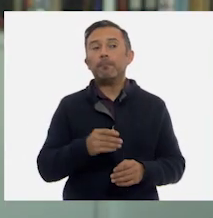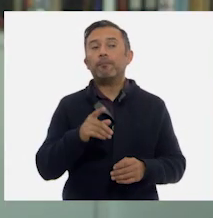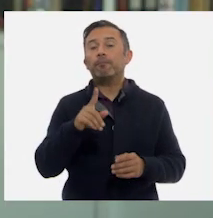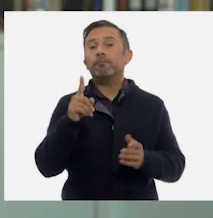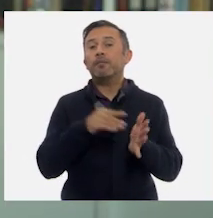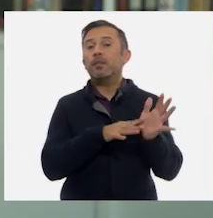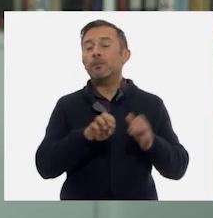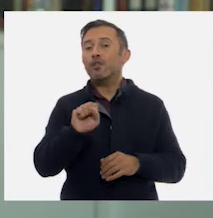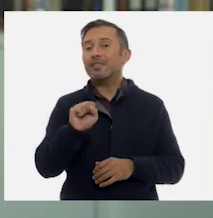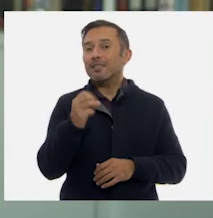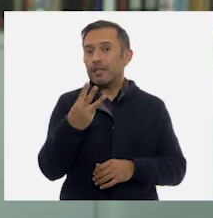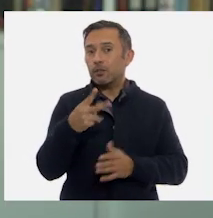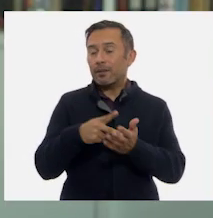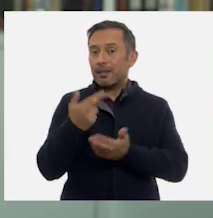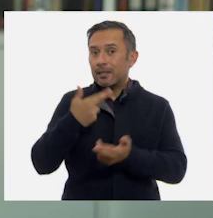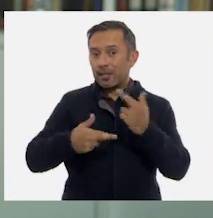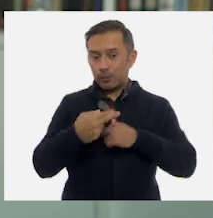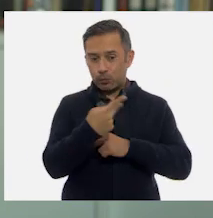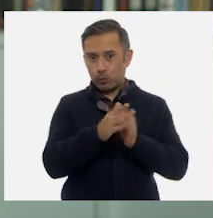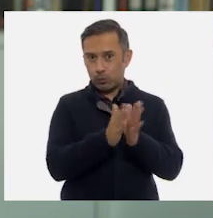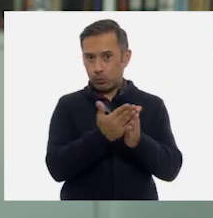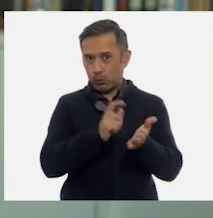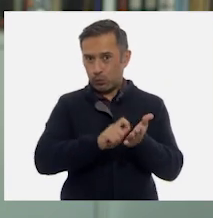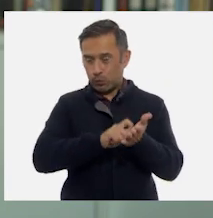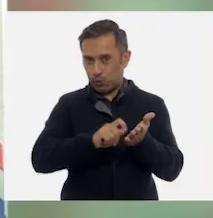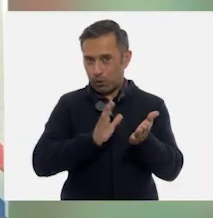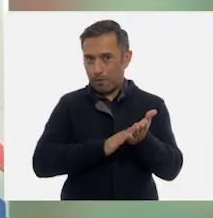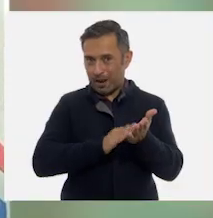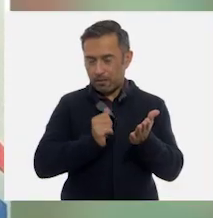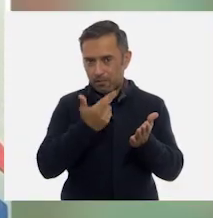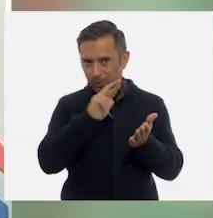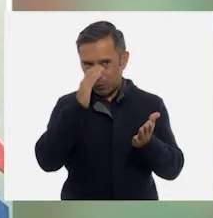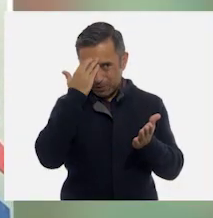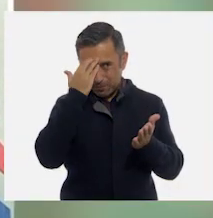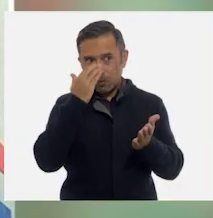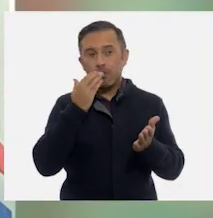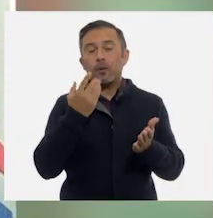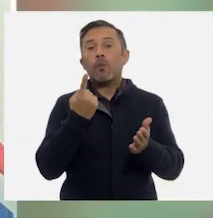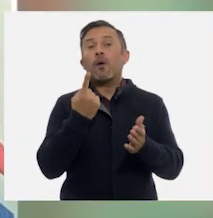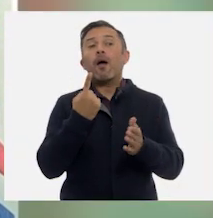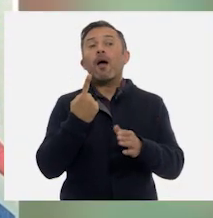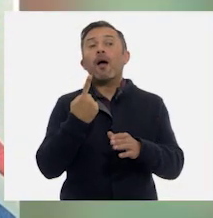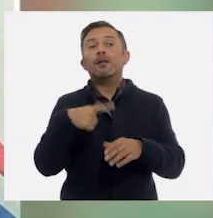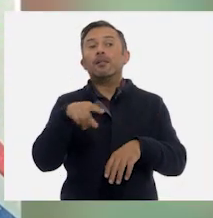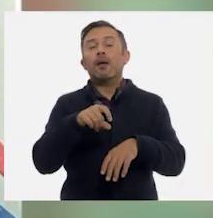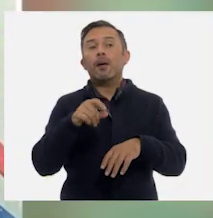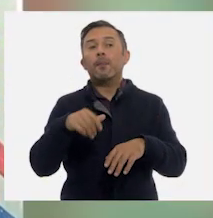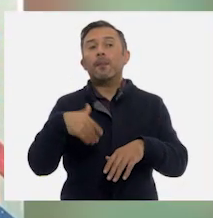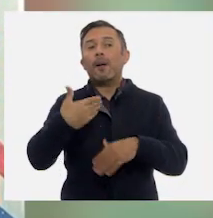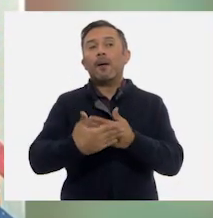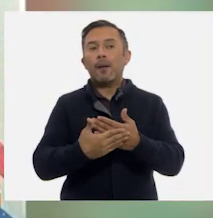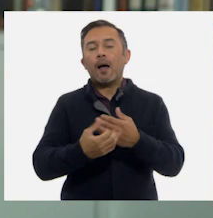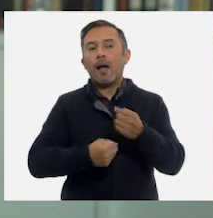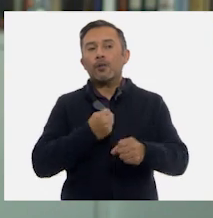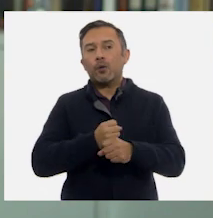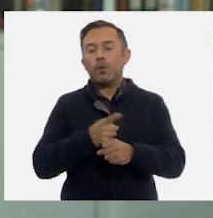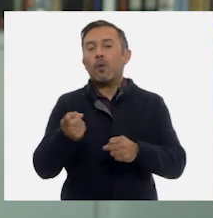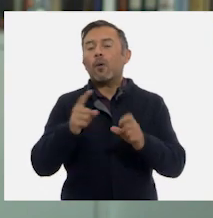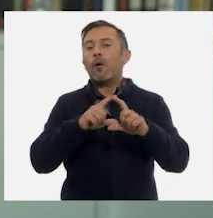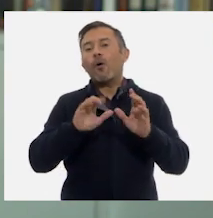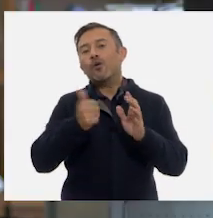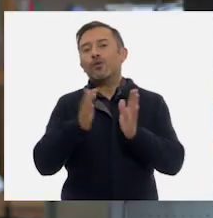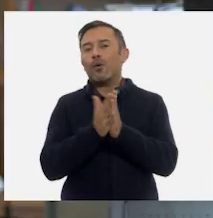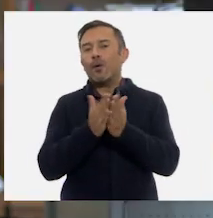con este reconocimiento a su novela y al año siguiente saca La Semana de Colores. O sea, sí le abrió el camino para publicar en México, que eso es algo